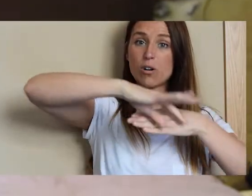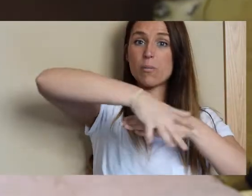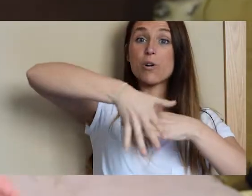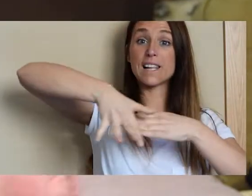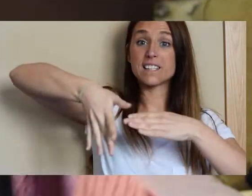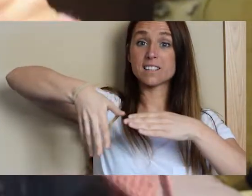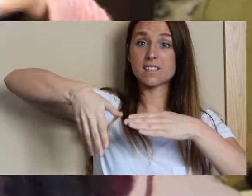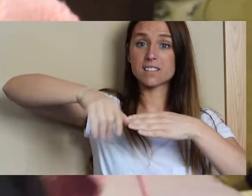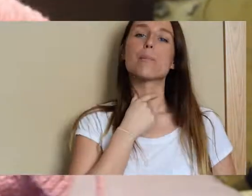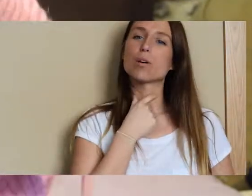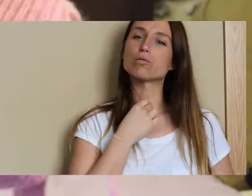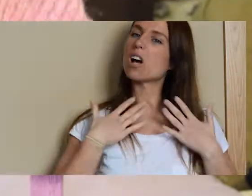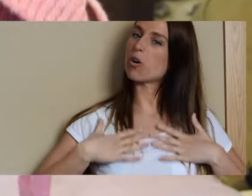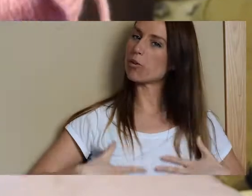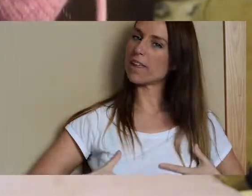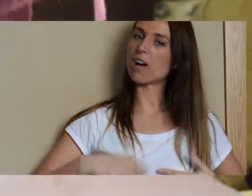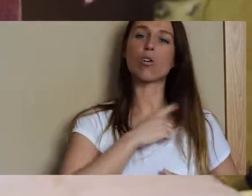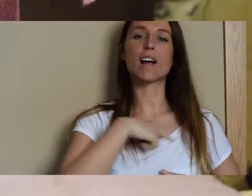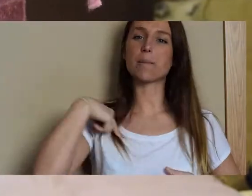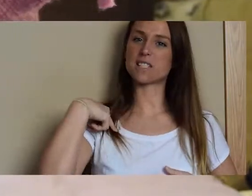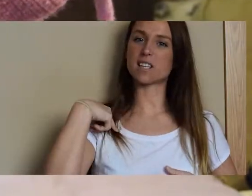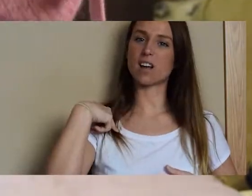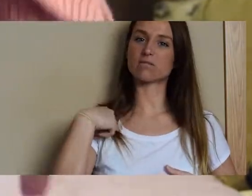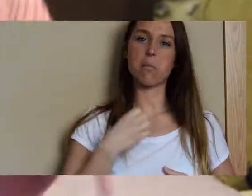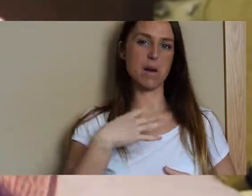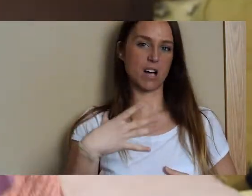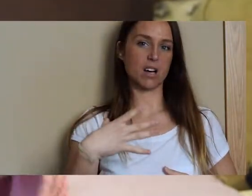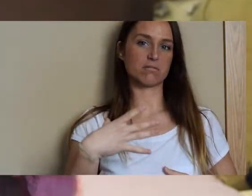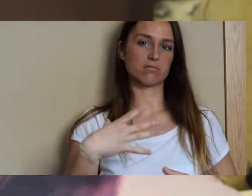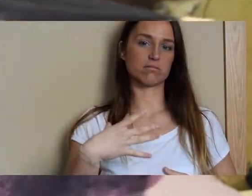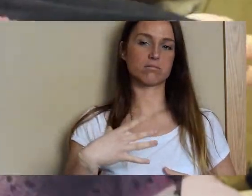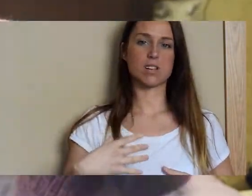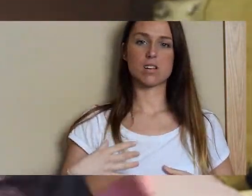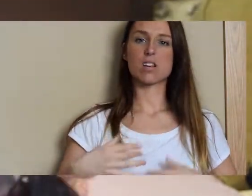Porque es que de verdad... Y lo que tiene al final es que tiene un volantito abajo.